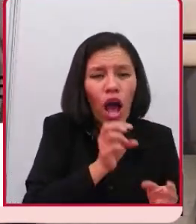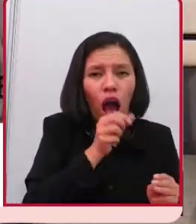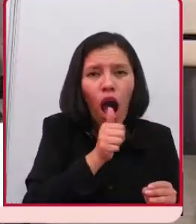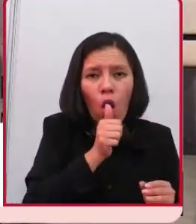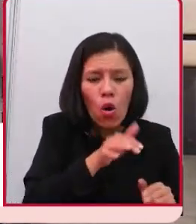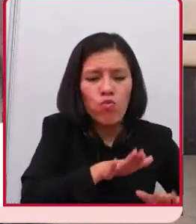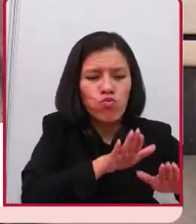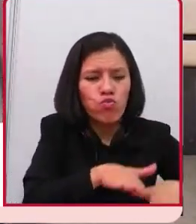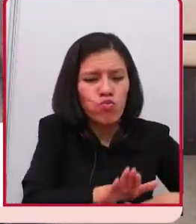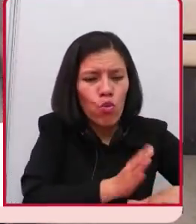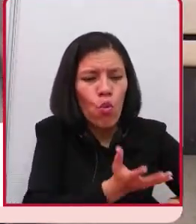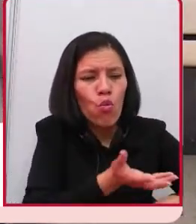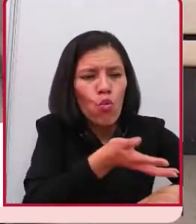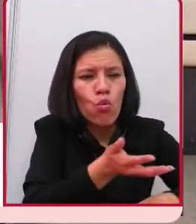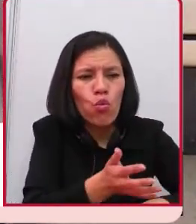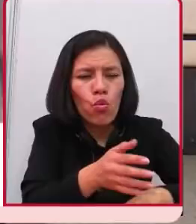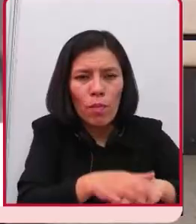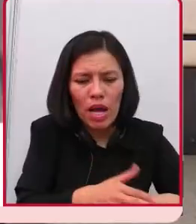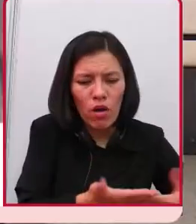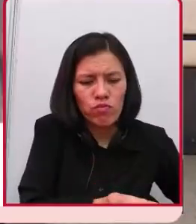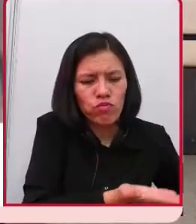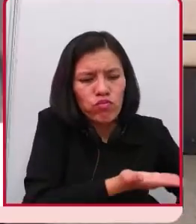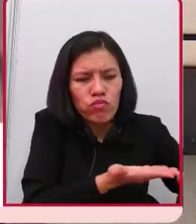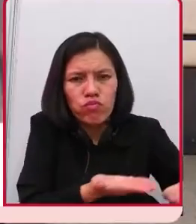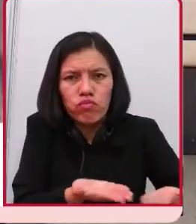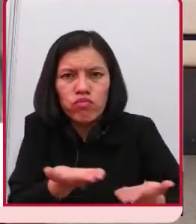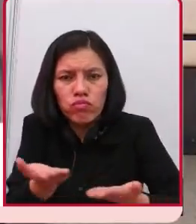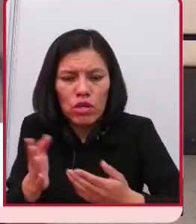comportamientos distintos. Por ende, nosotros